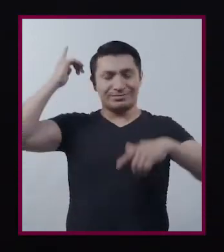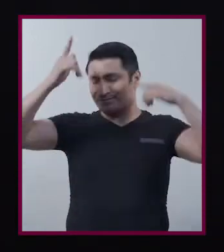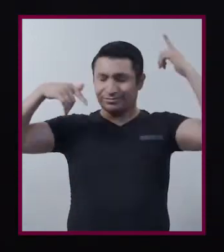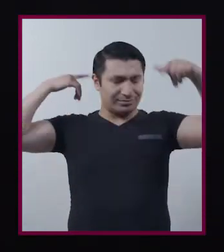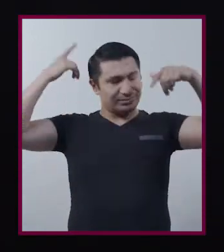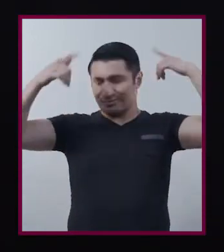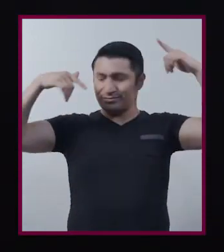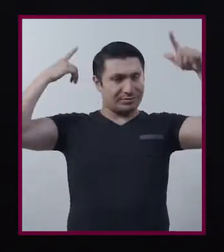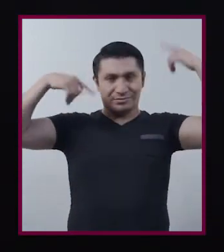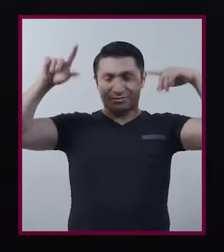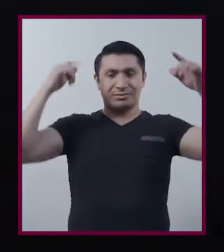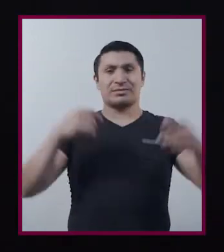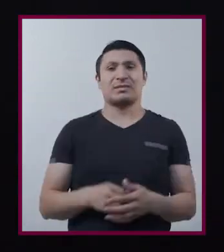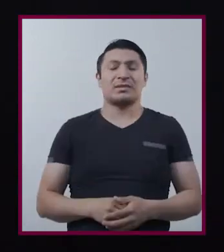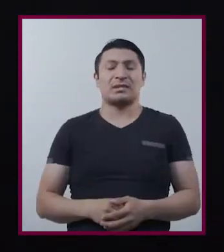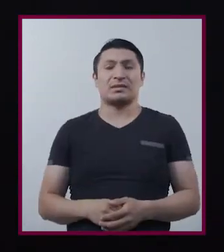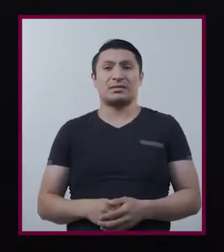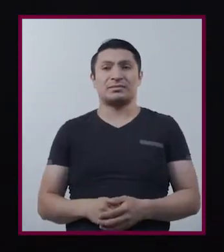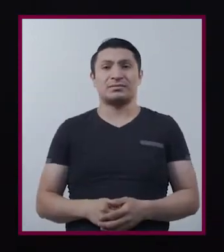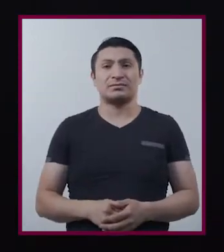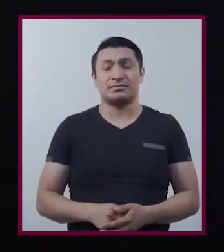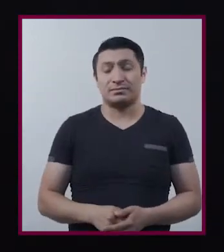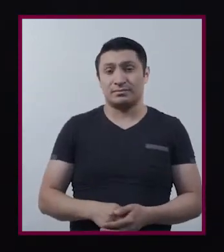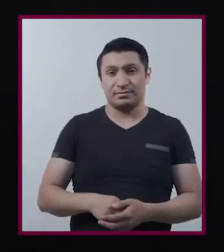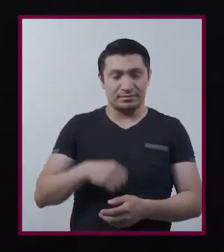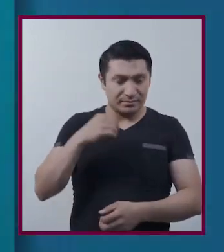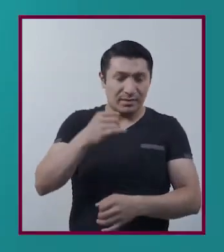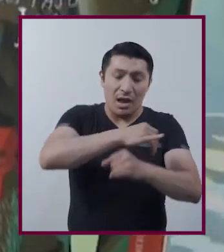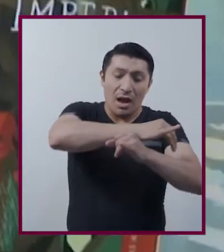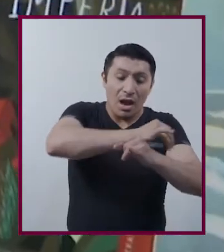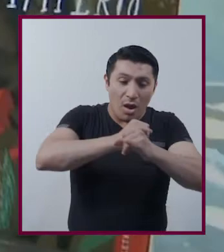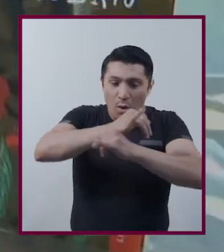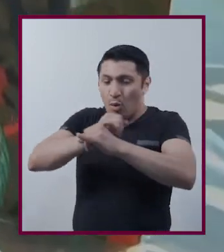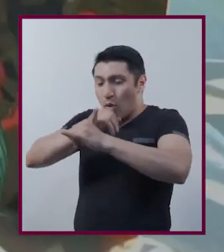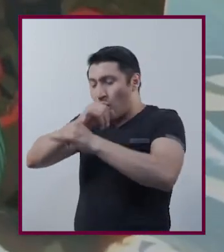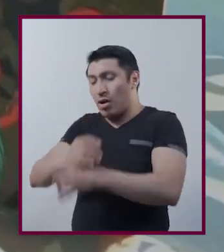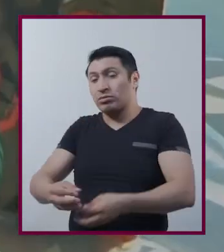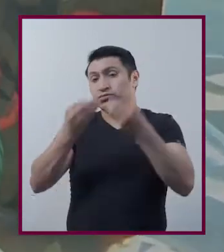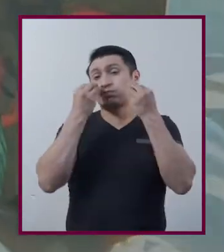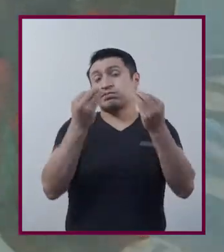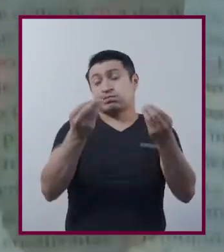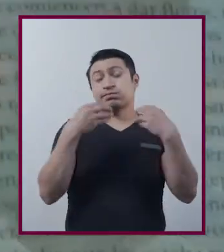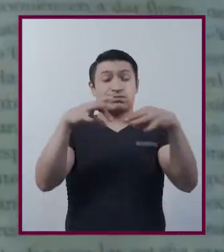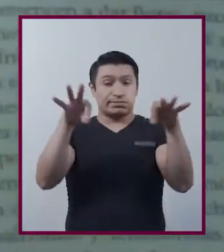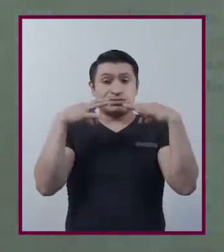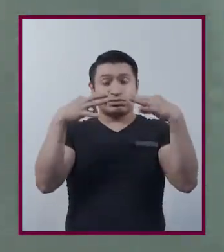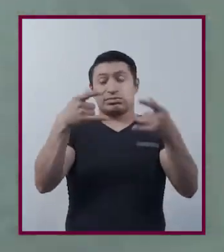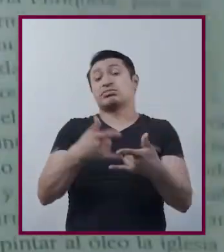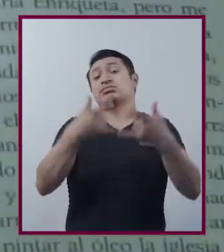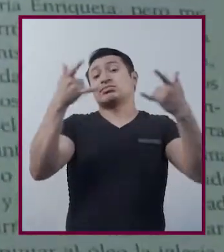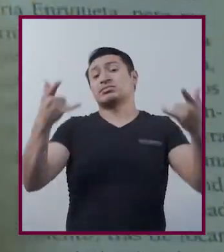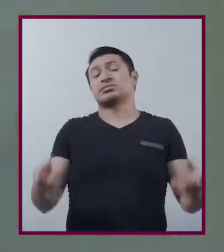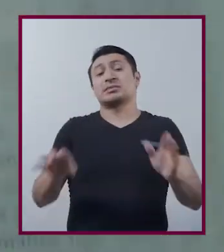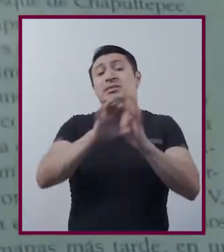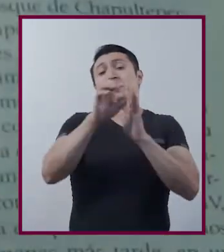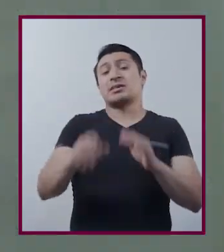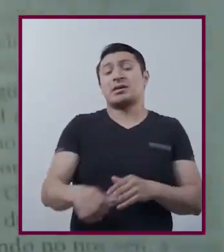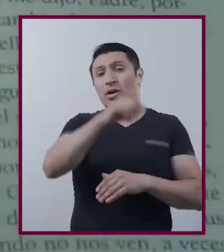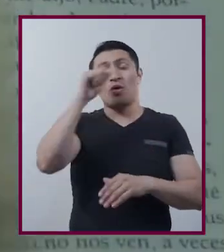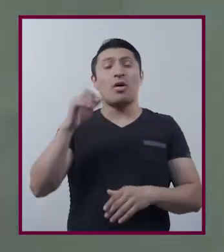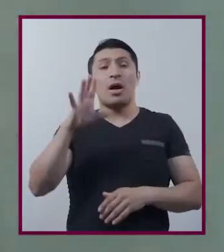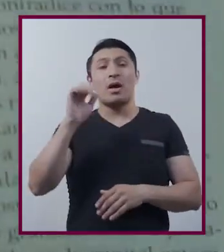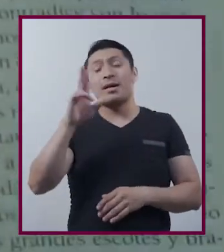beber, loca de ser en las fuentes de Roma. Es con los años de investigación en múltiples documentos